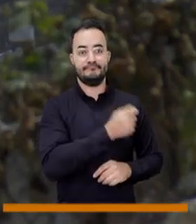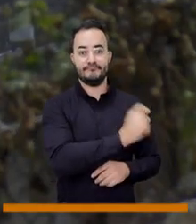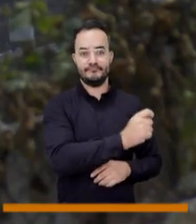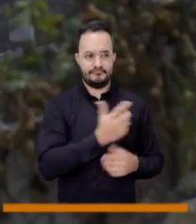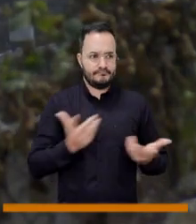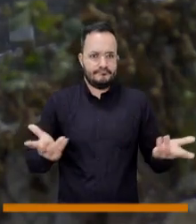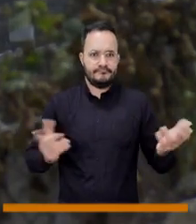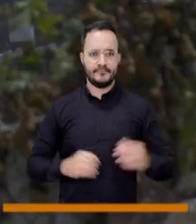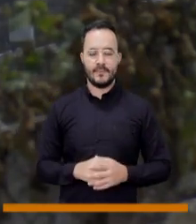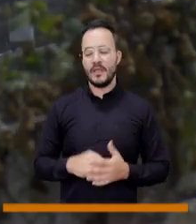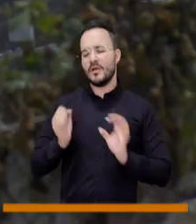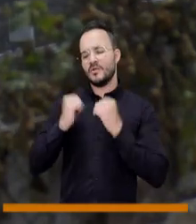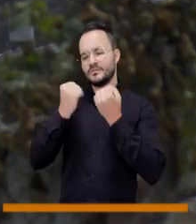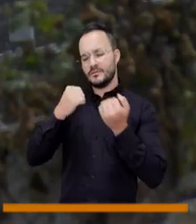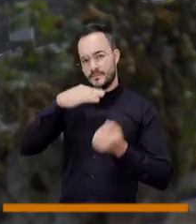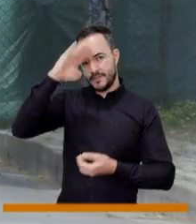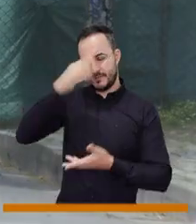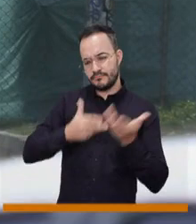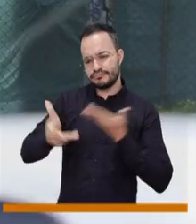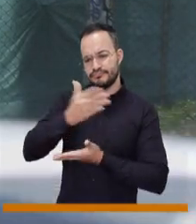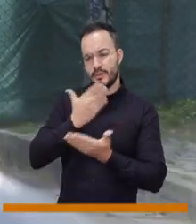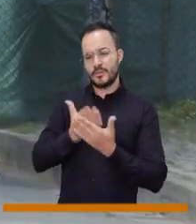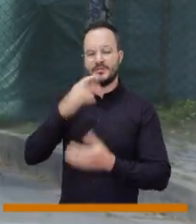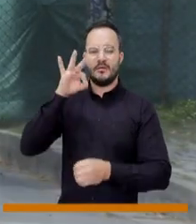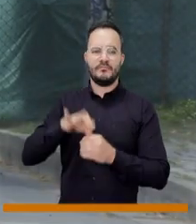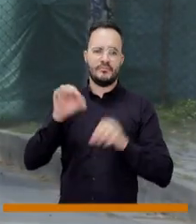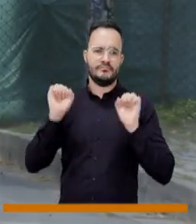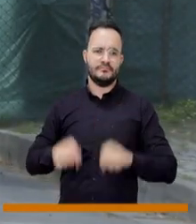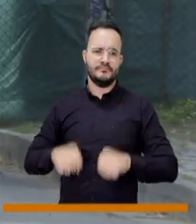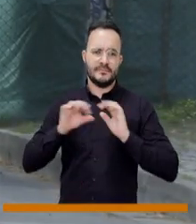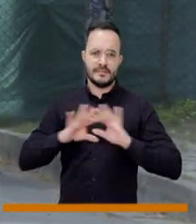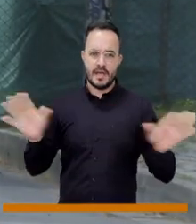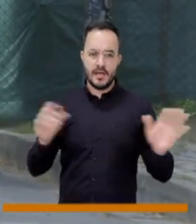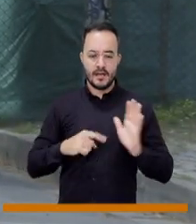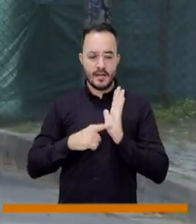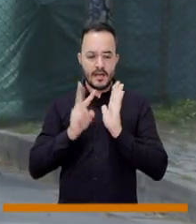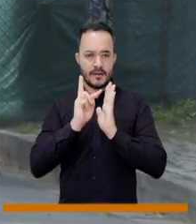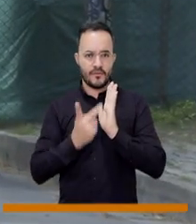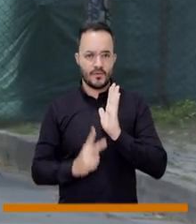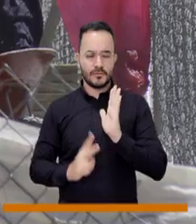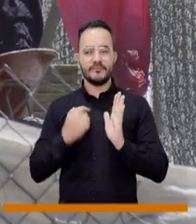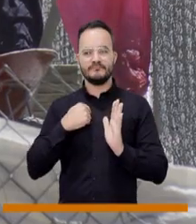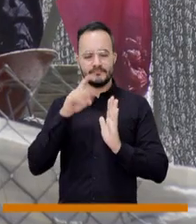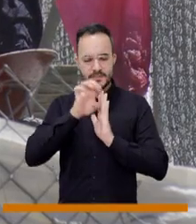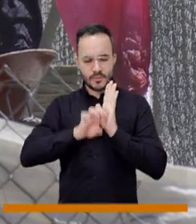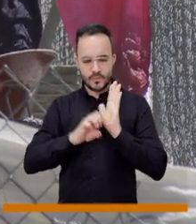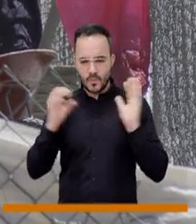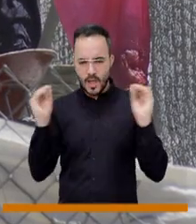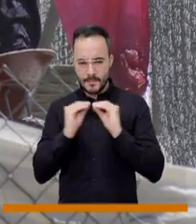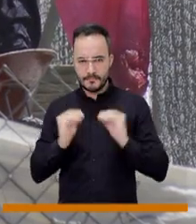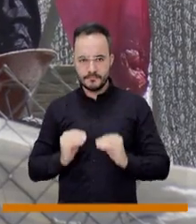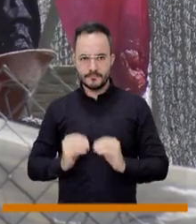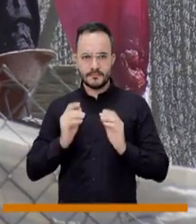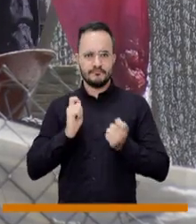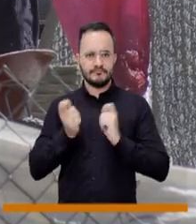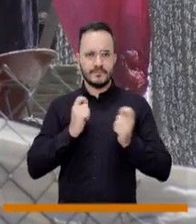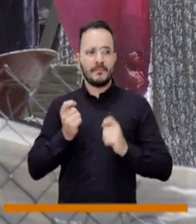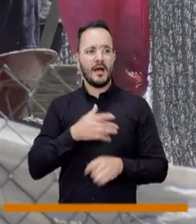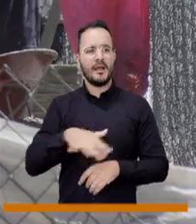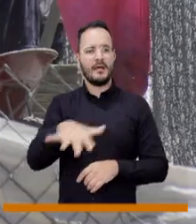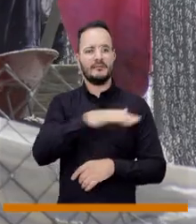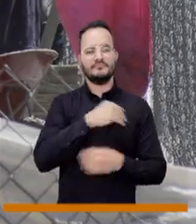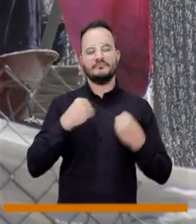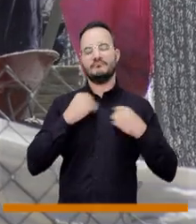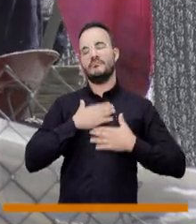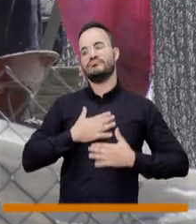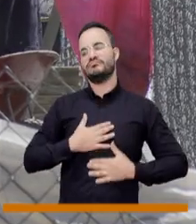fue un alivio que logramos desde el Consejo de Medellín y ahora en estas próximas sesiones, en la reforma del Estatuto Tributario, también lo estaremos defendiendo,